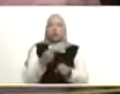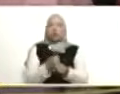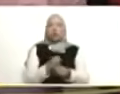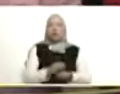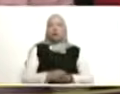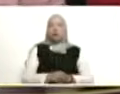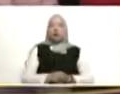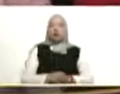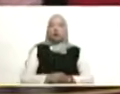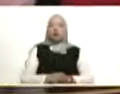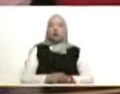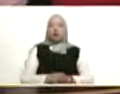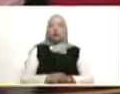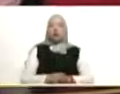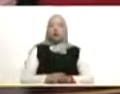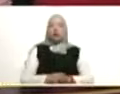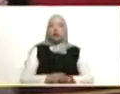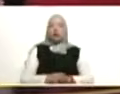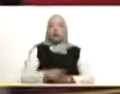Y